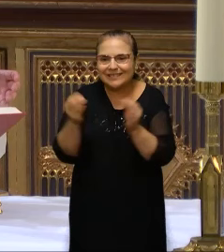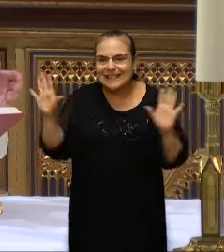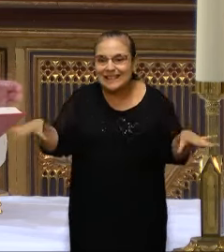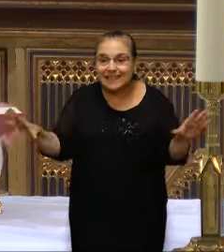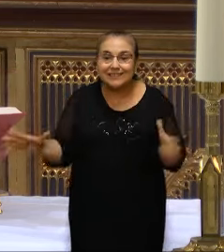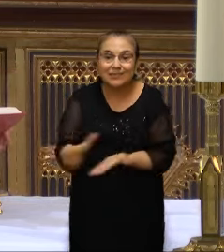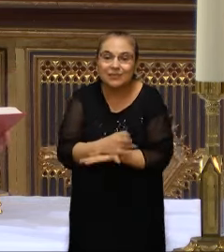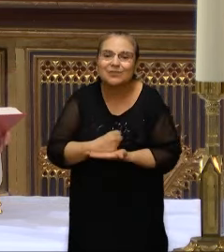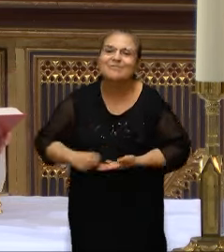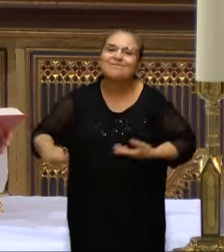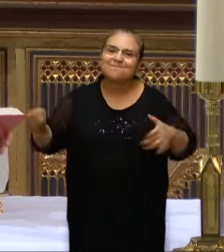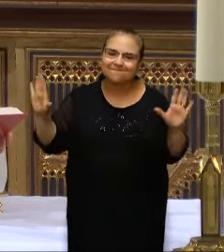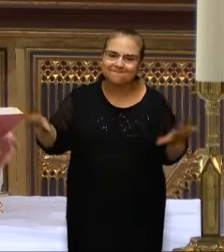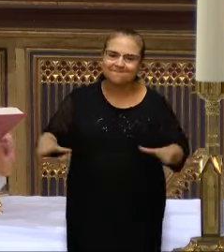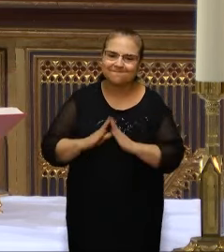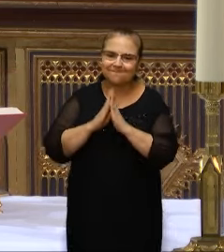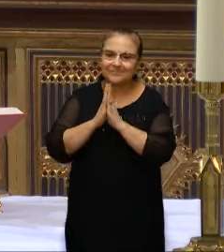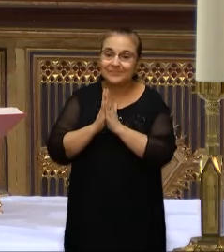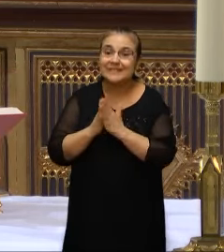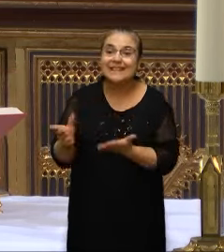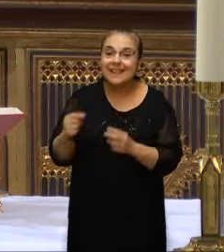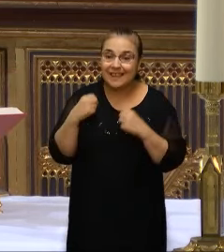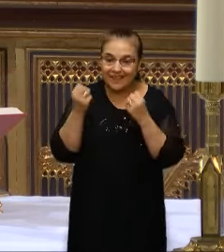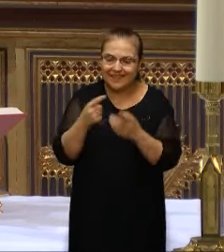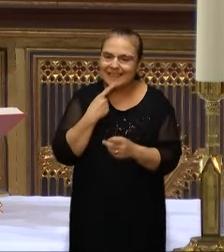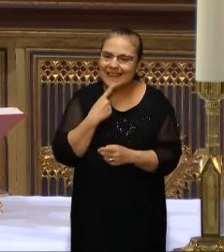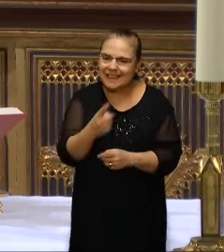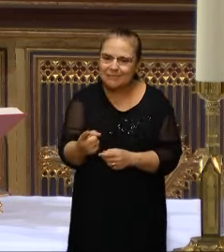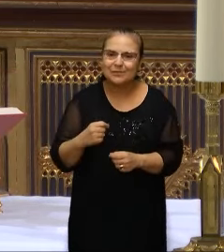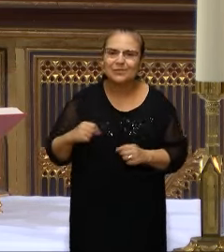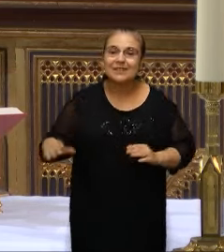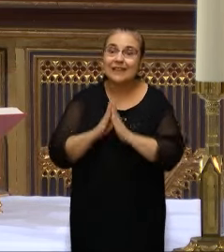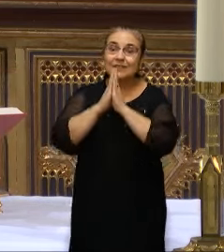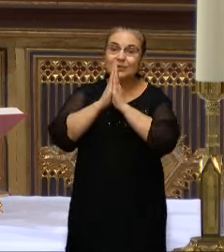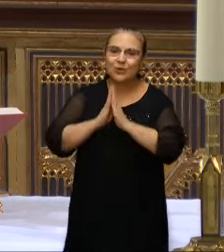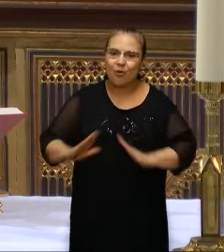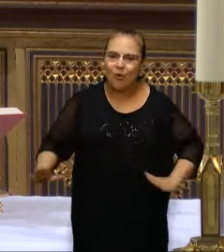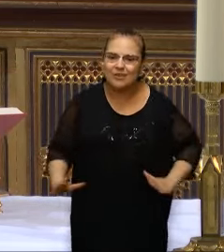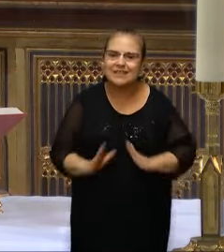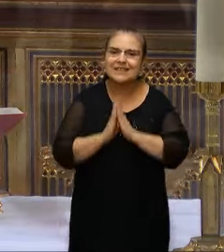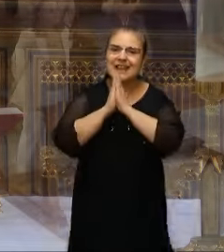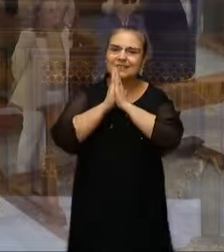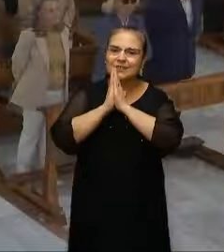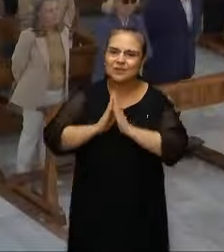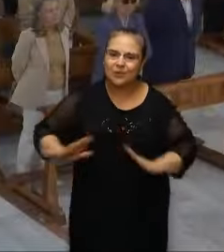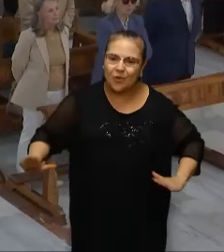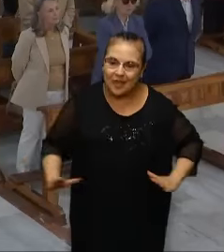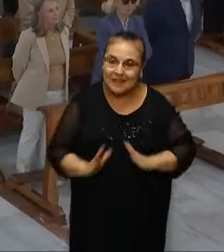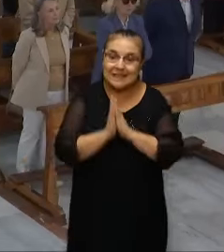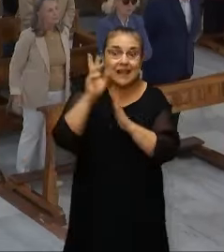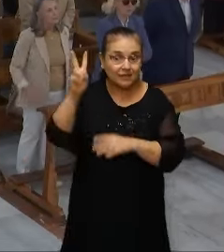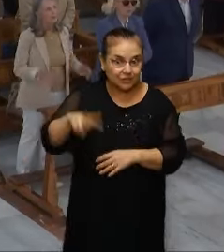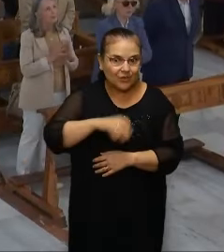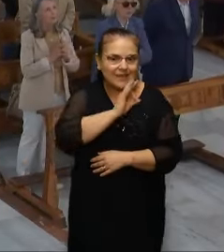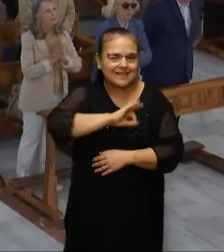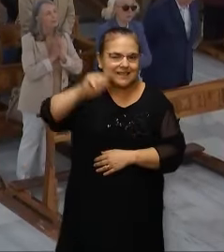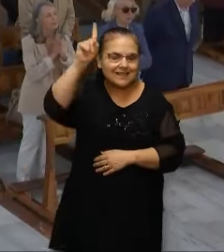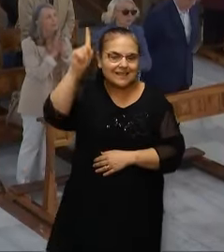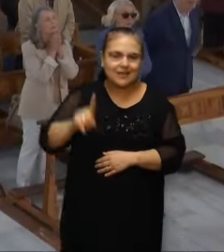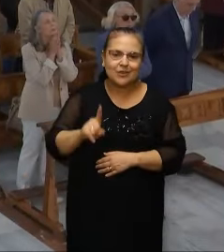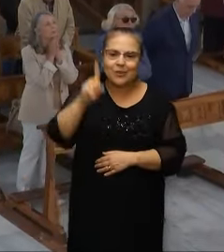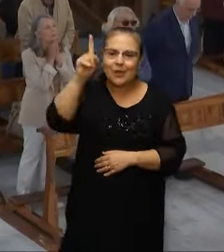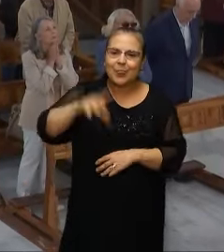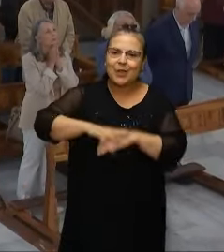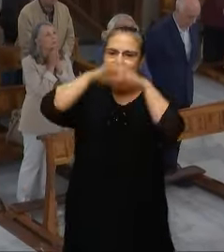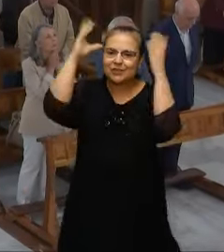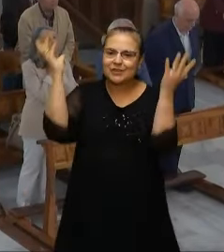los ángeles te alabamos proclamando sin cesar Santo Santo Santo es